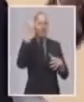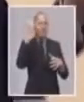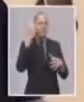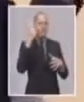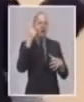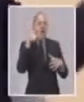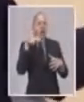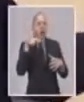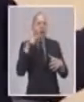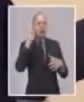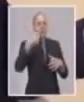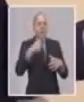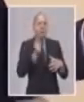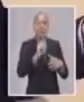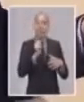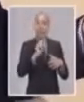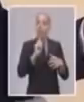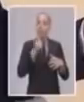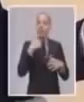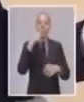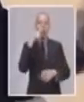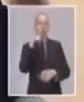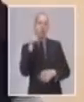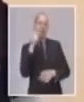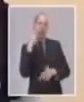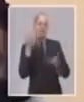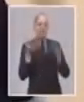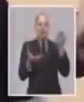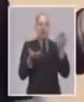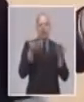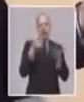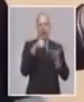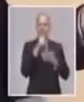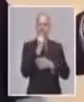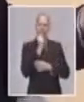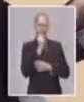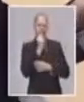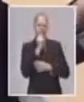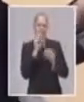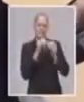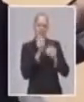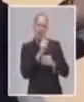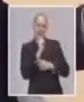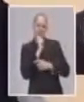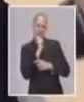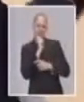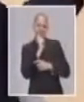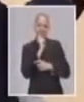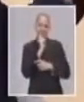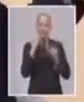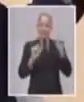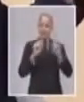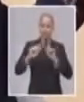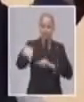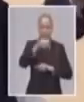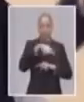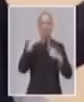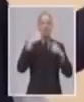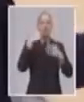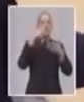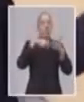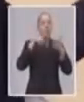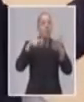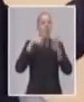críticos. Saber sacar el grano de la paja. Porque en ese mare magnum de información que nos está llegando constantemente por